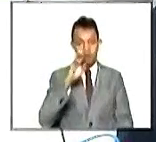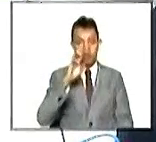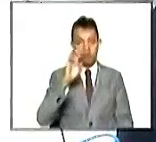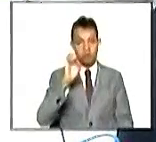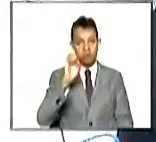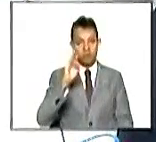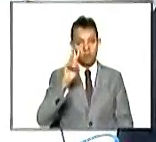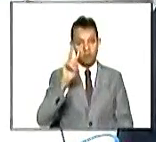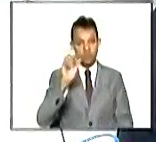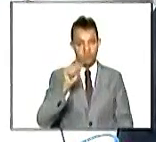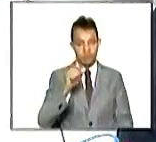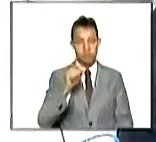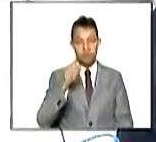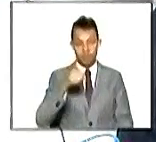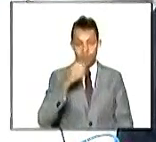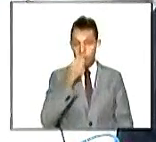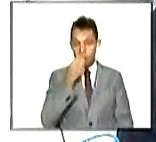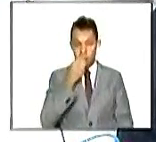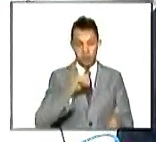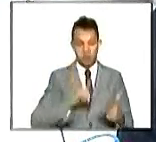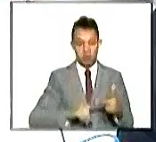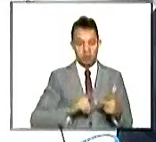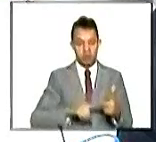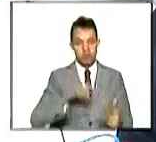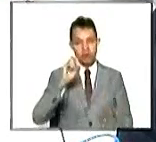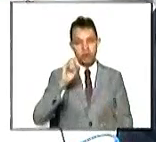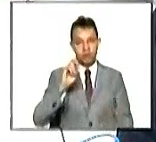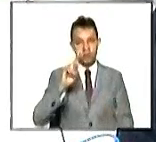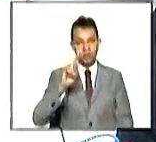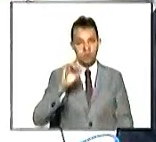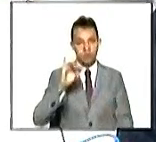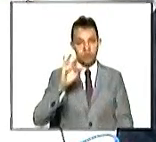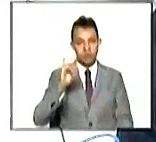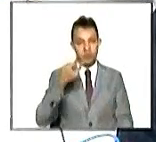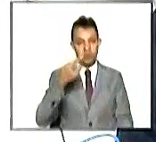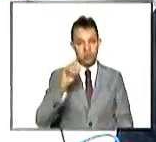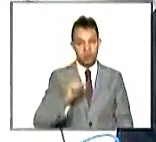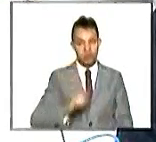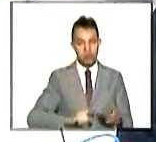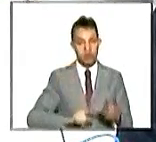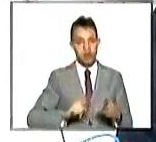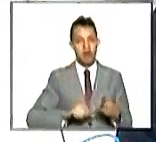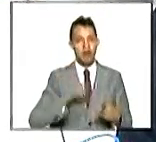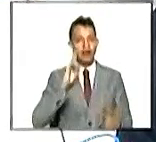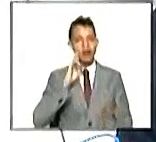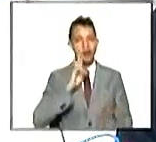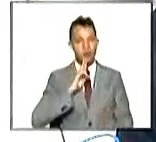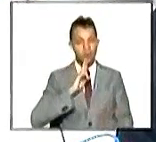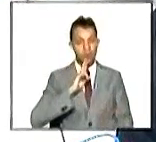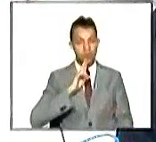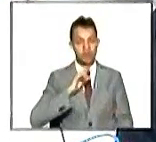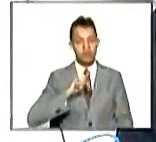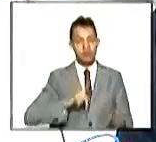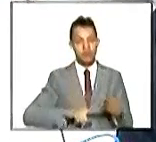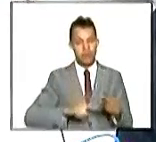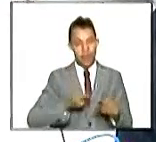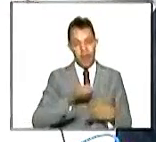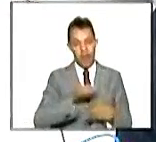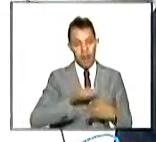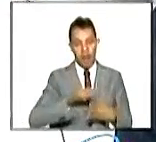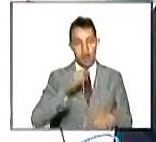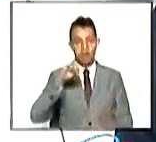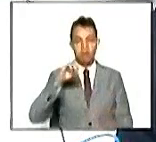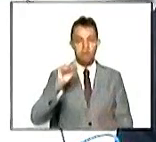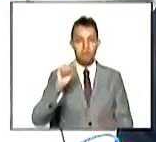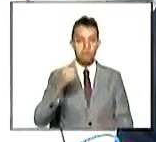guayaba y consumirla. La ortiga también tiene fitoflavonas, lo tiene la remolacha, lo tiene la semilla de la mandarina.